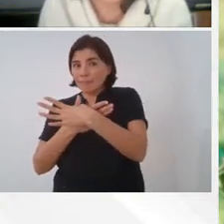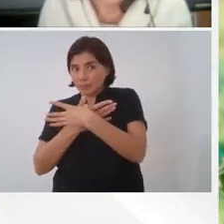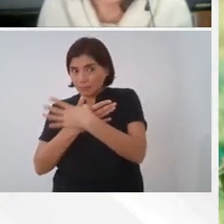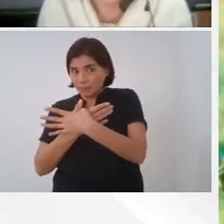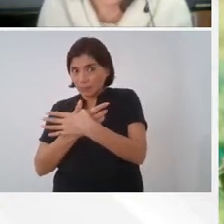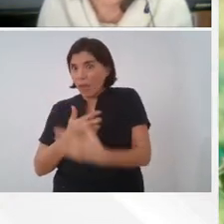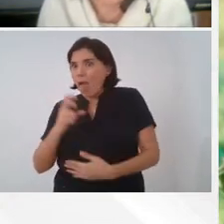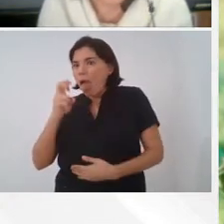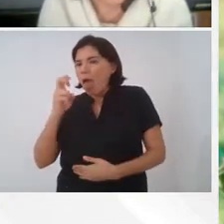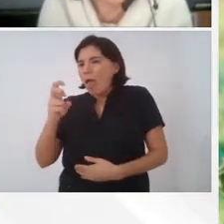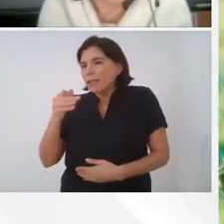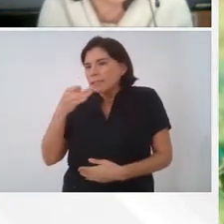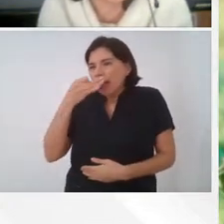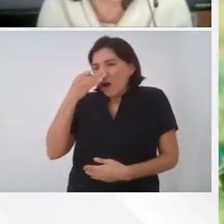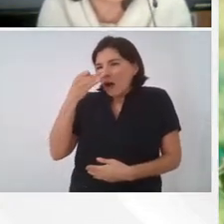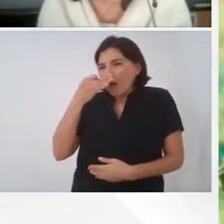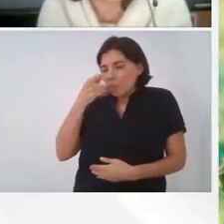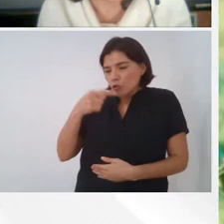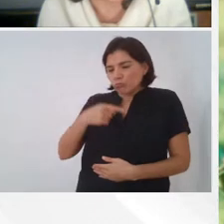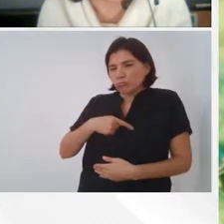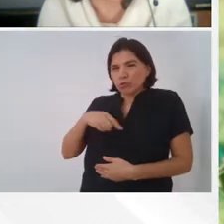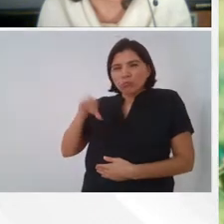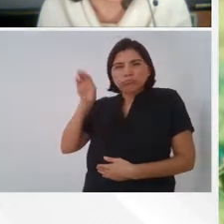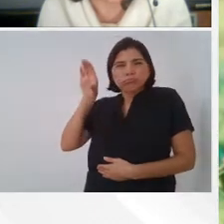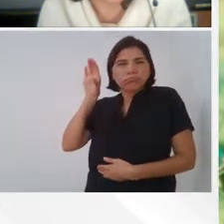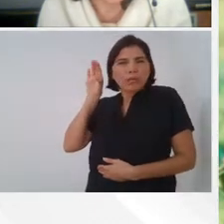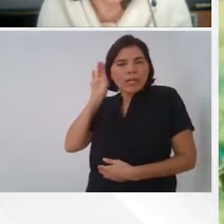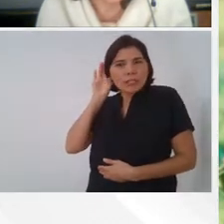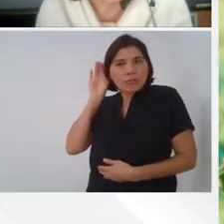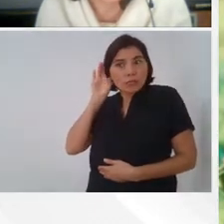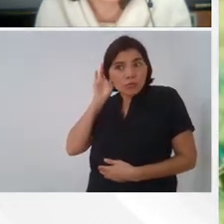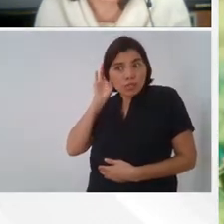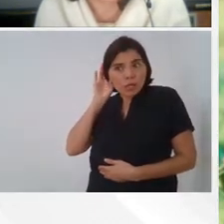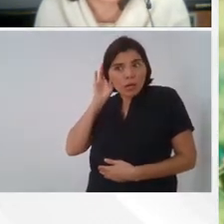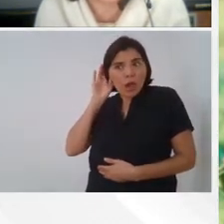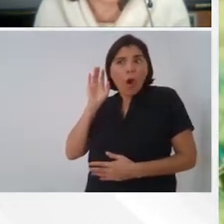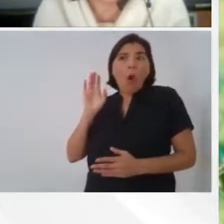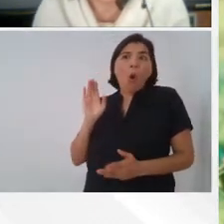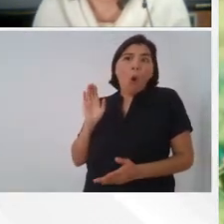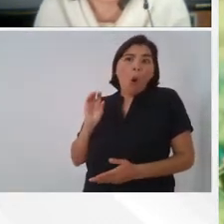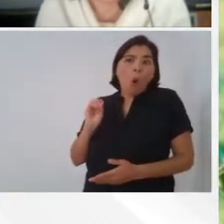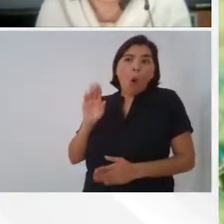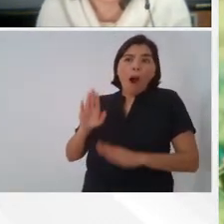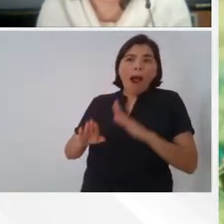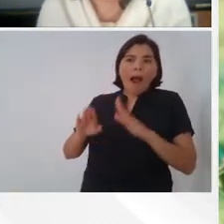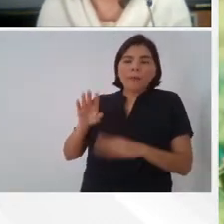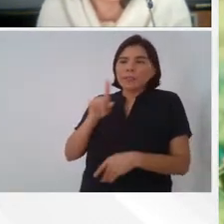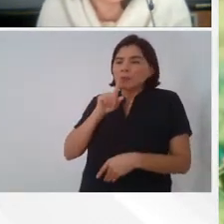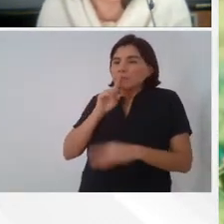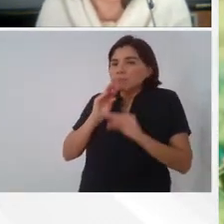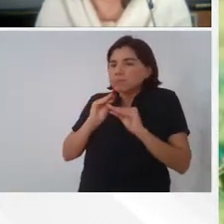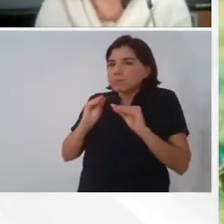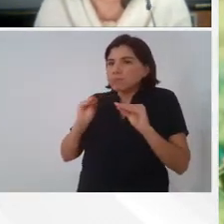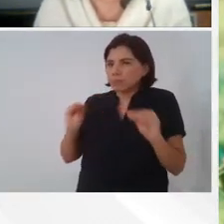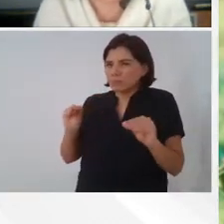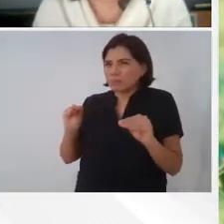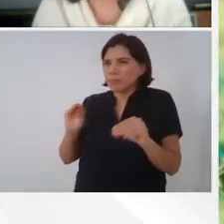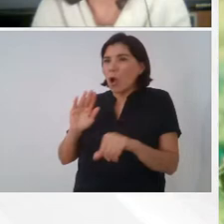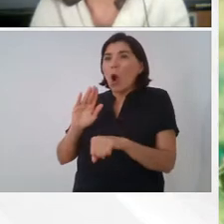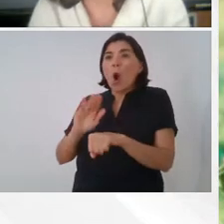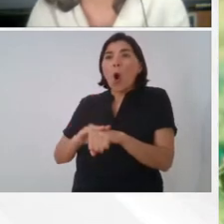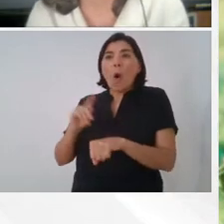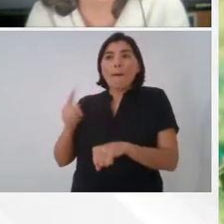alabarse, o aún algunas veces callarse, porque al fin de todo, ella es mi